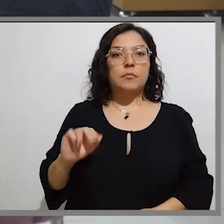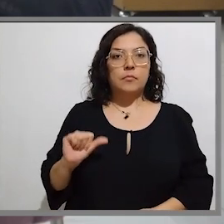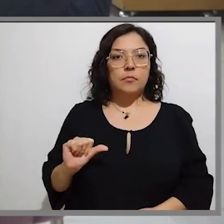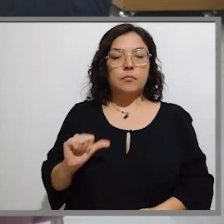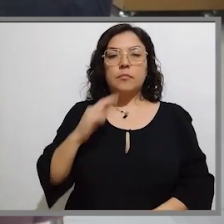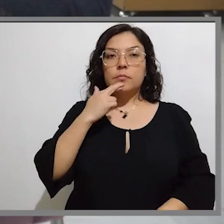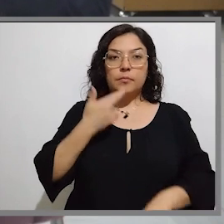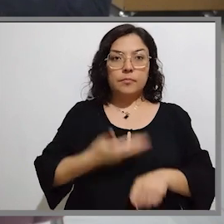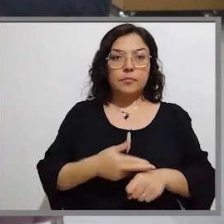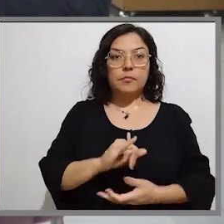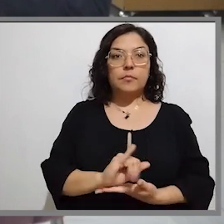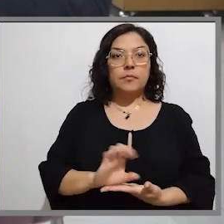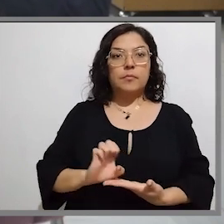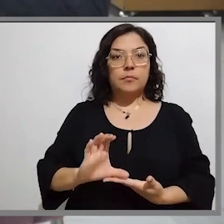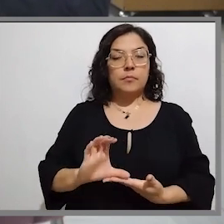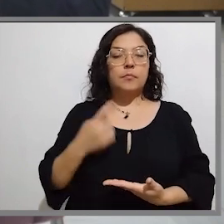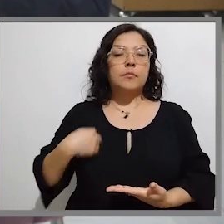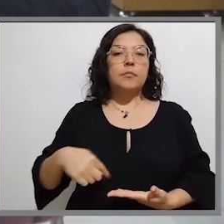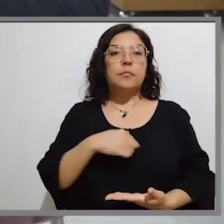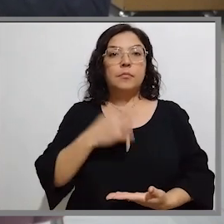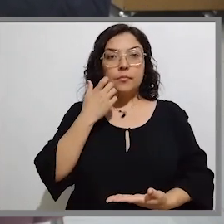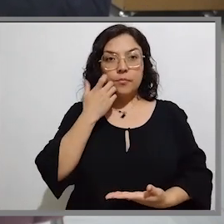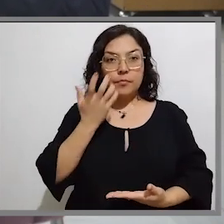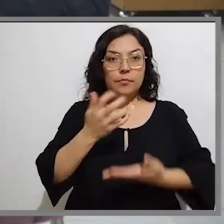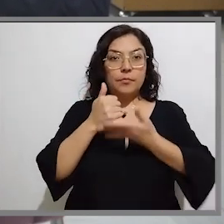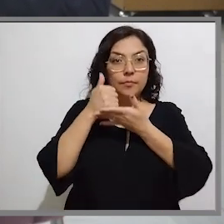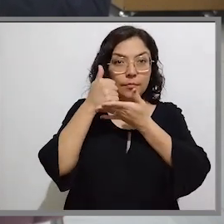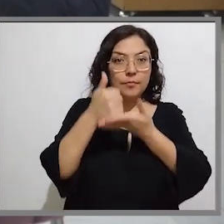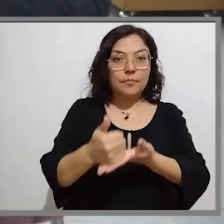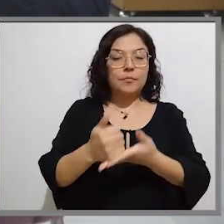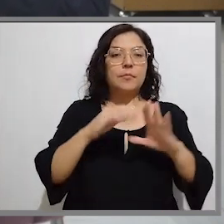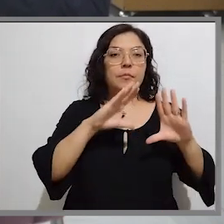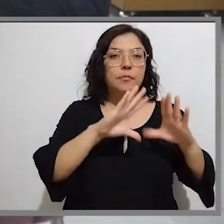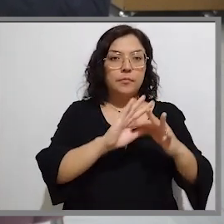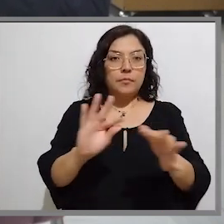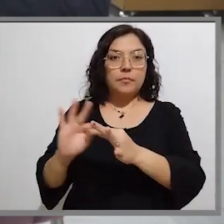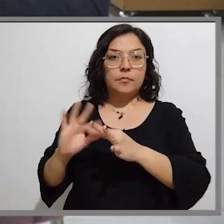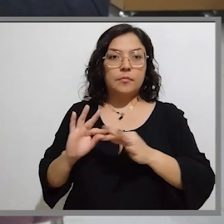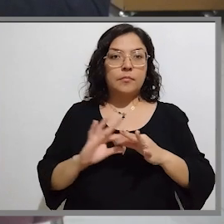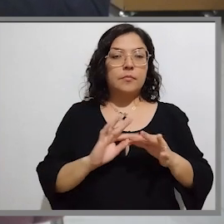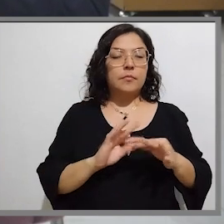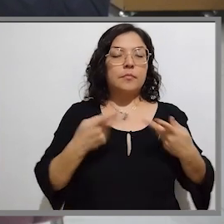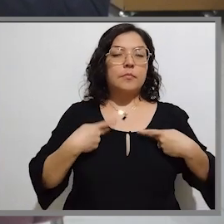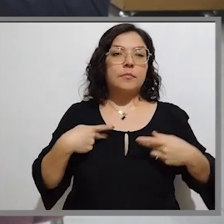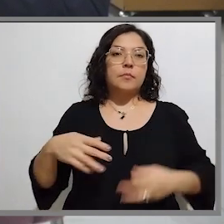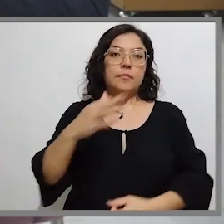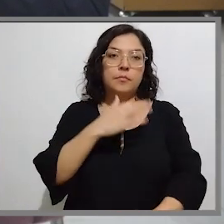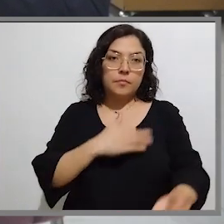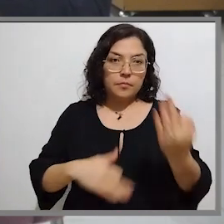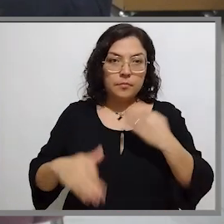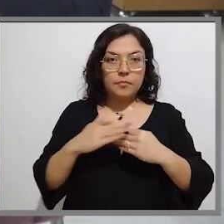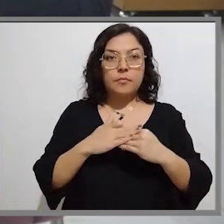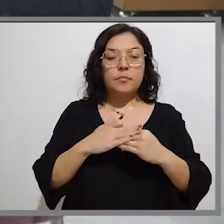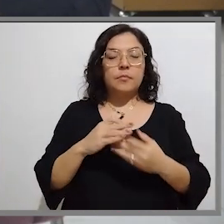Coahuila, que tiene como propósito ayudar a difundir las tareas que en beneficio de la ciudadanía y de la democracia de este